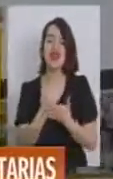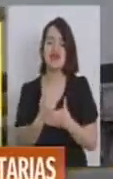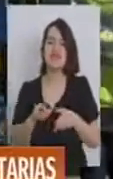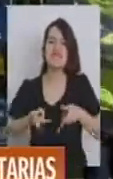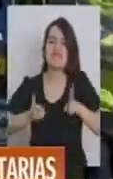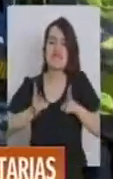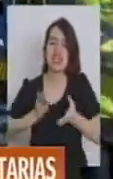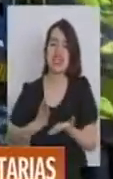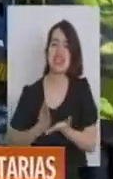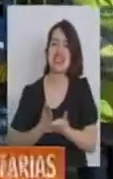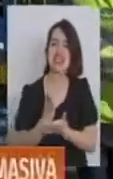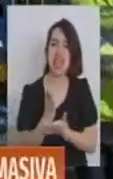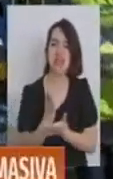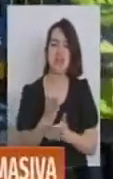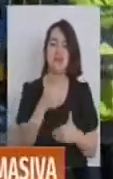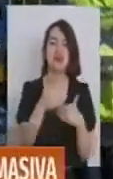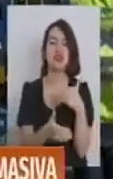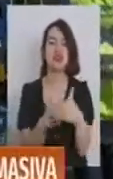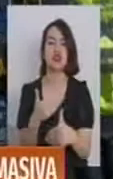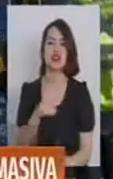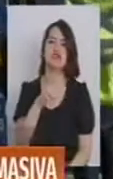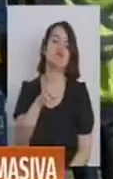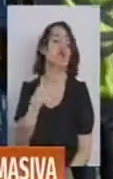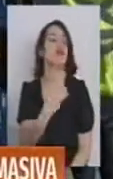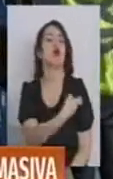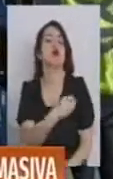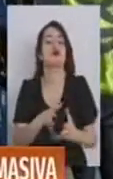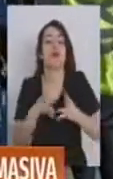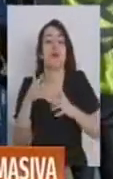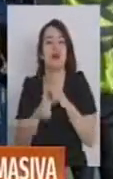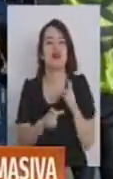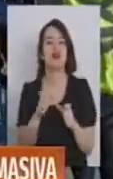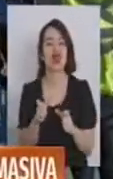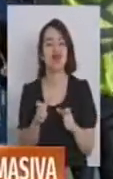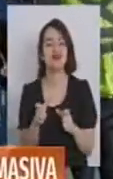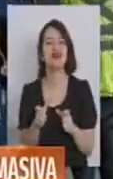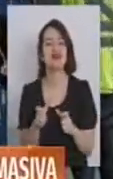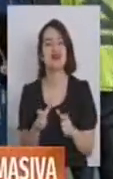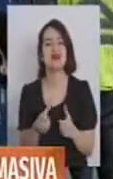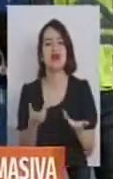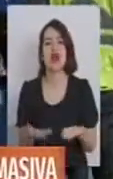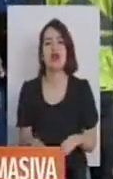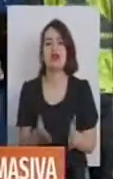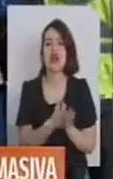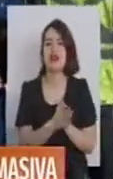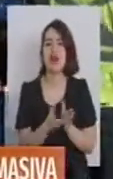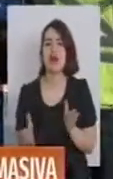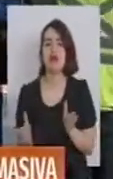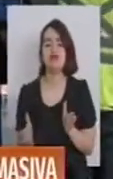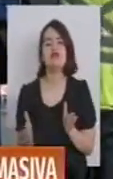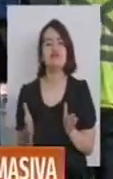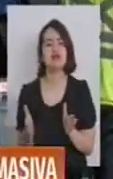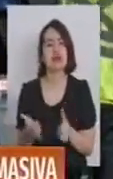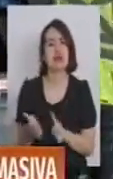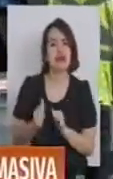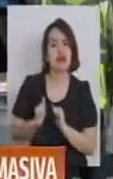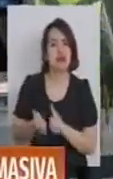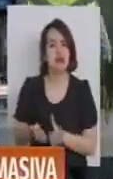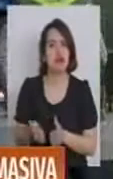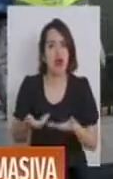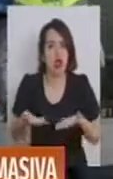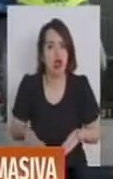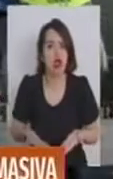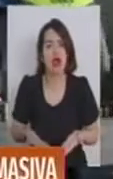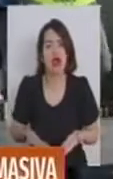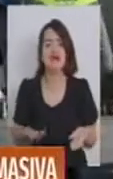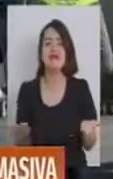este proceso de vacunación masiva. Pero también nos queda por delante una etapa extraordinariamente exigente y desafiante,